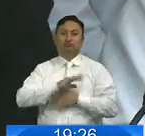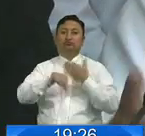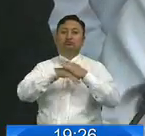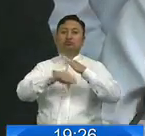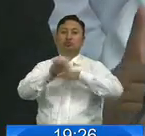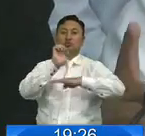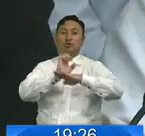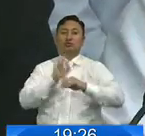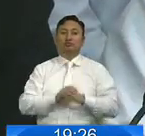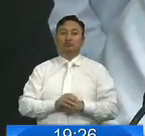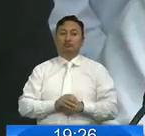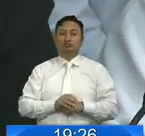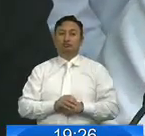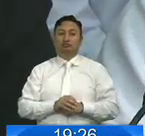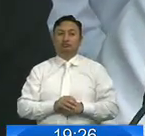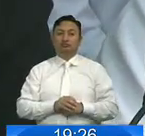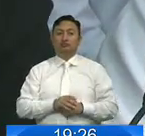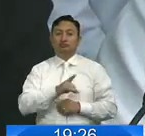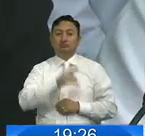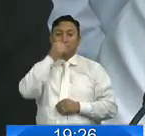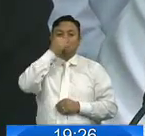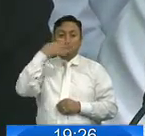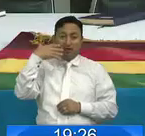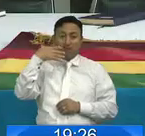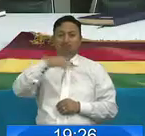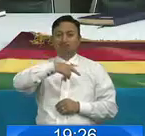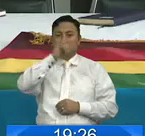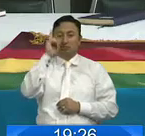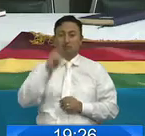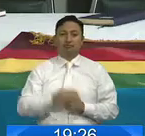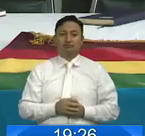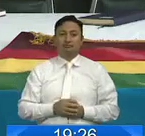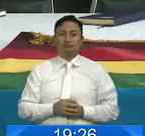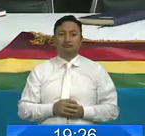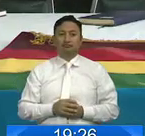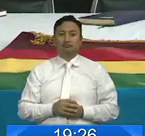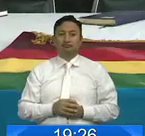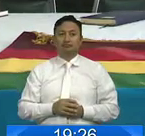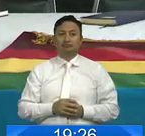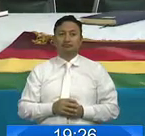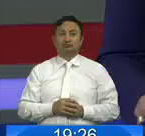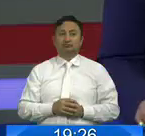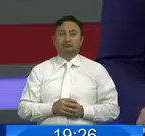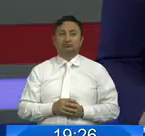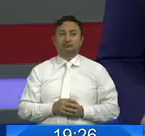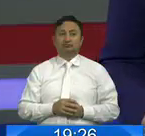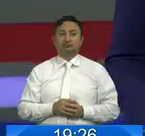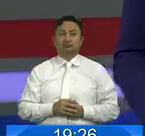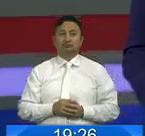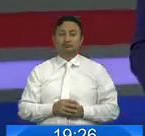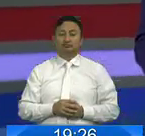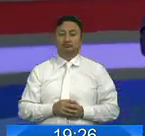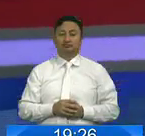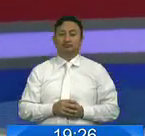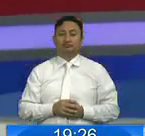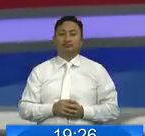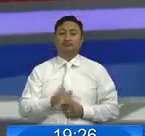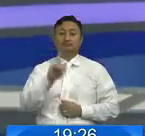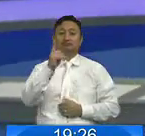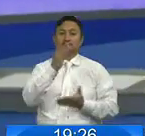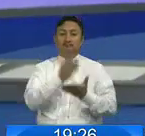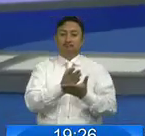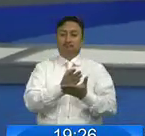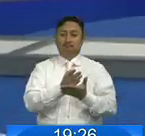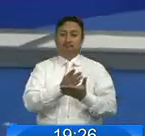Ecuador, principalmente en la Amazonía ecuatoriana. En Quito informó Adriana Rojas. Momento de nuestra